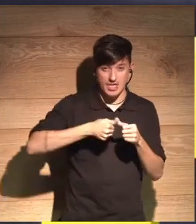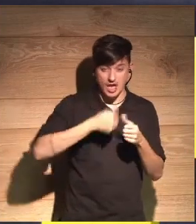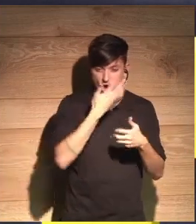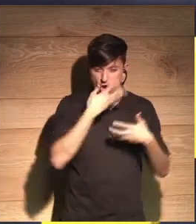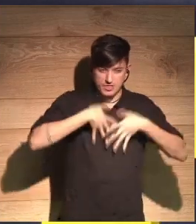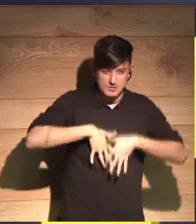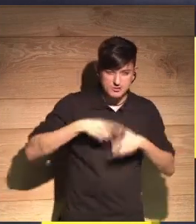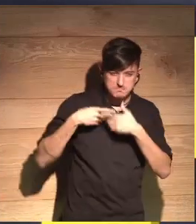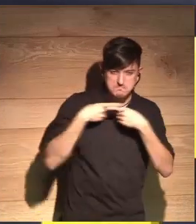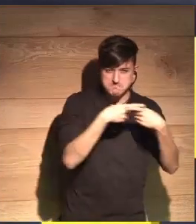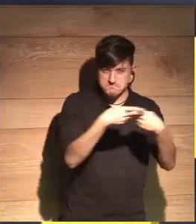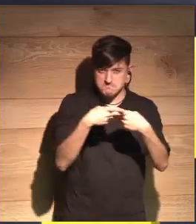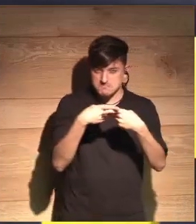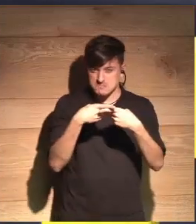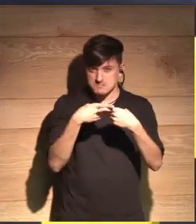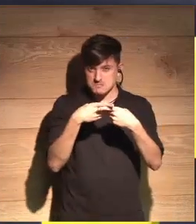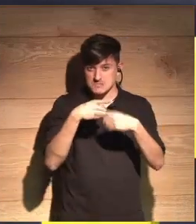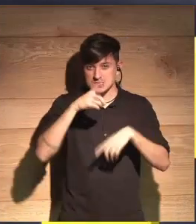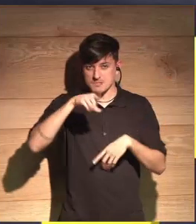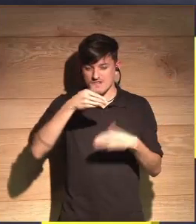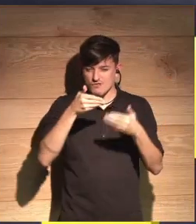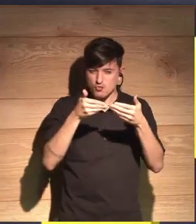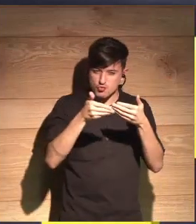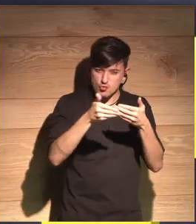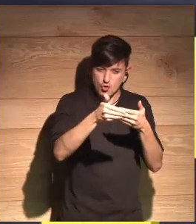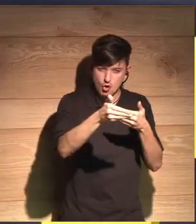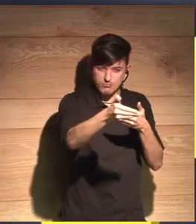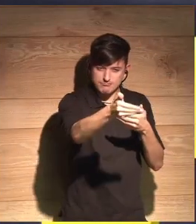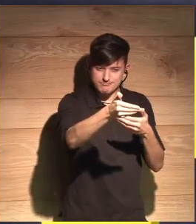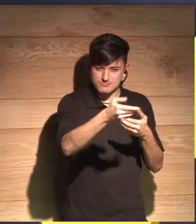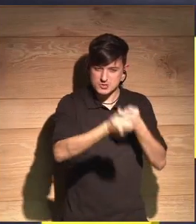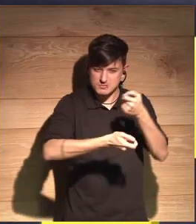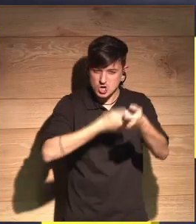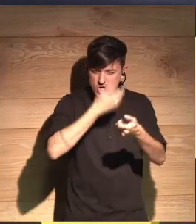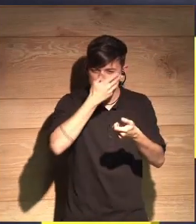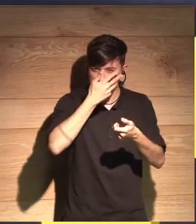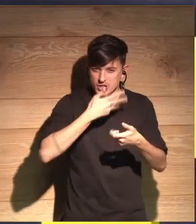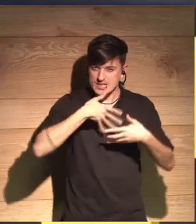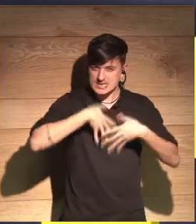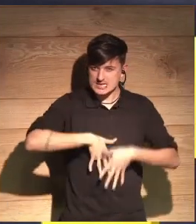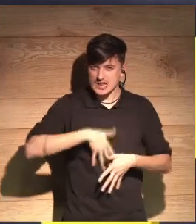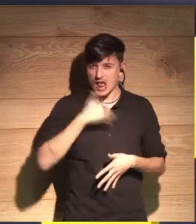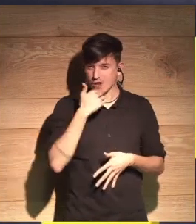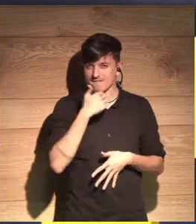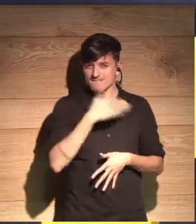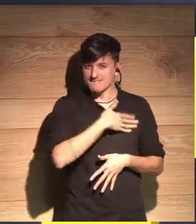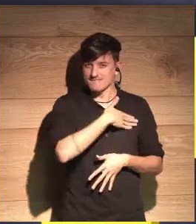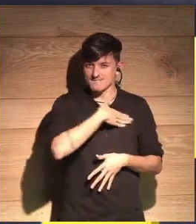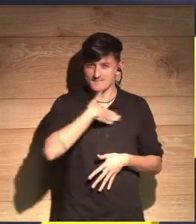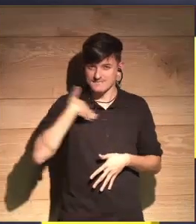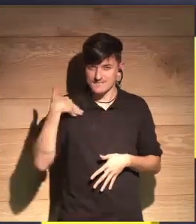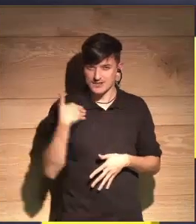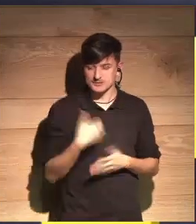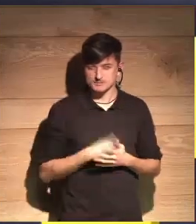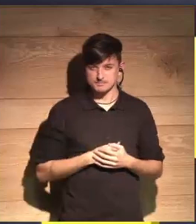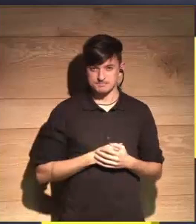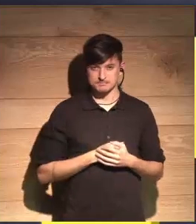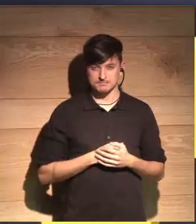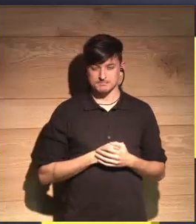y de dibujar un futuro que estamos convencidos de que es deseable que está lejos de las distopías